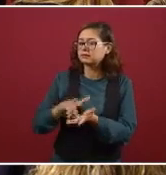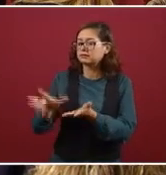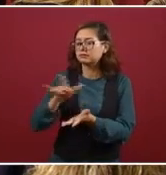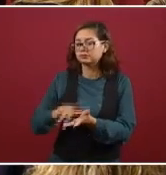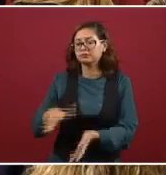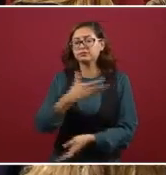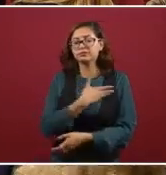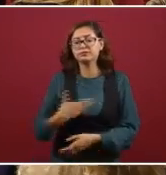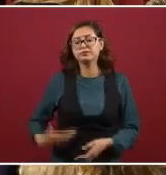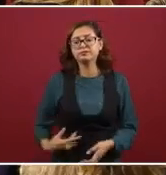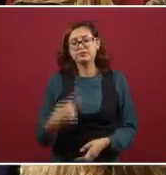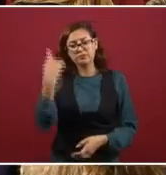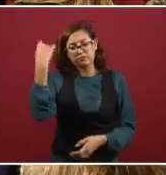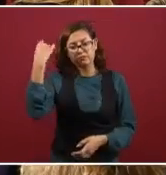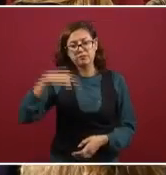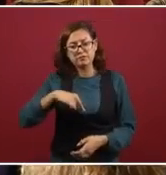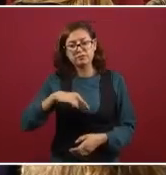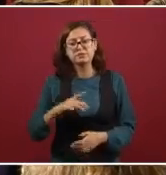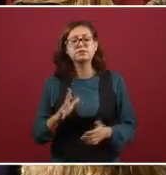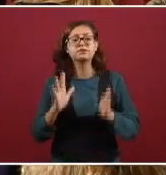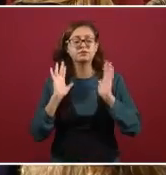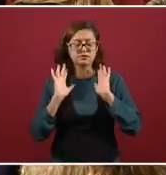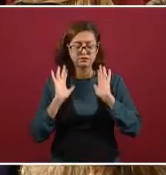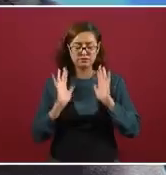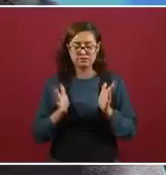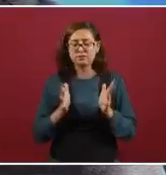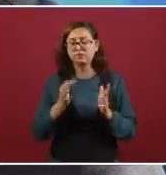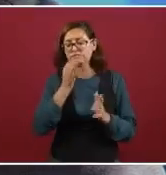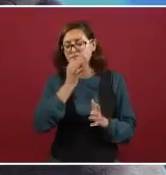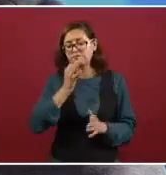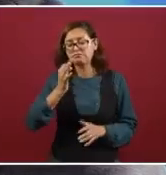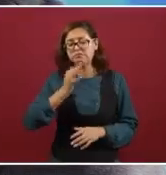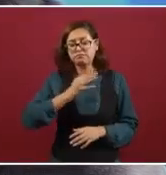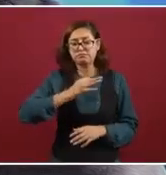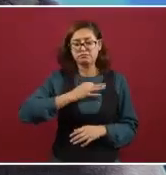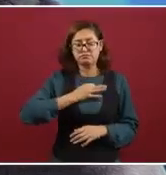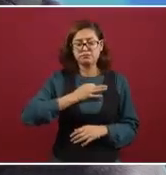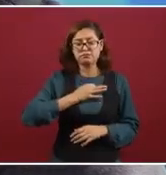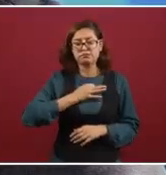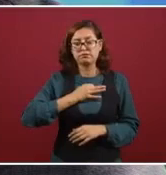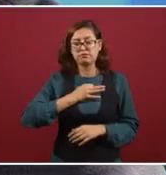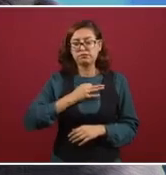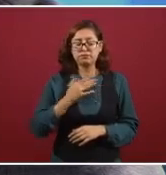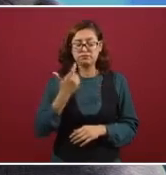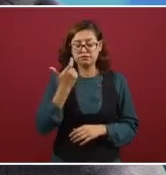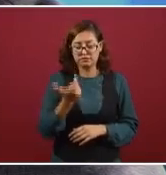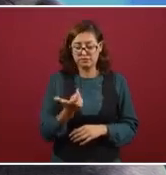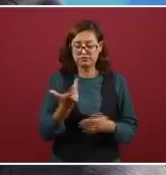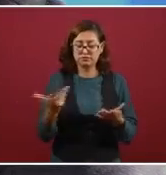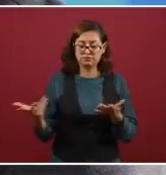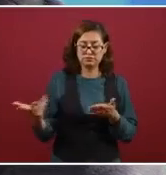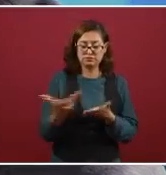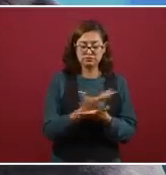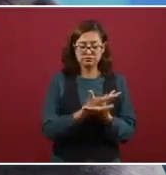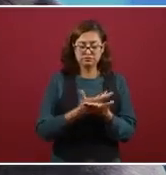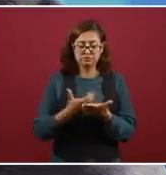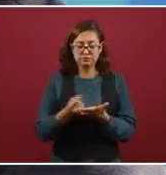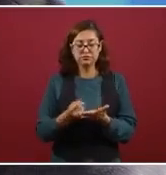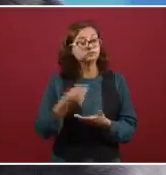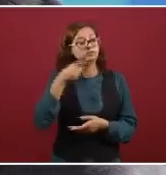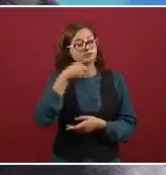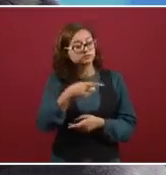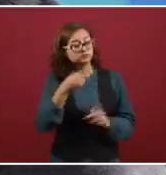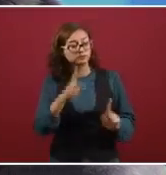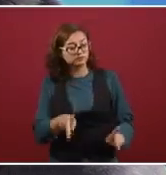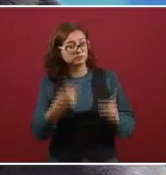República, le ha dado la instrucción al instituto para devolverle al pueblo lo robado, que los recursos que se destinen por la venta de